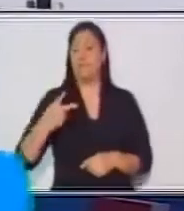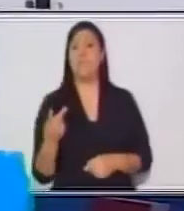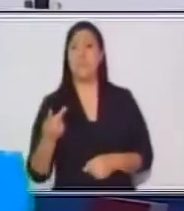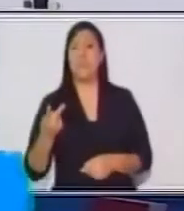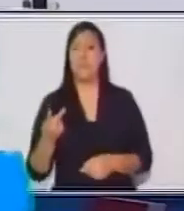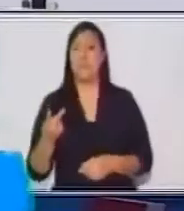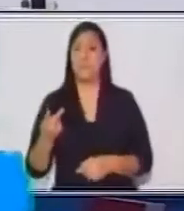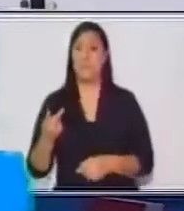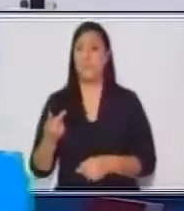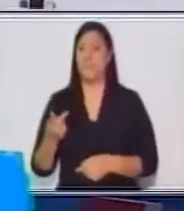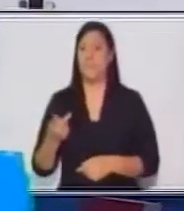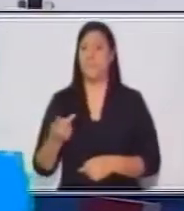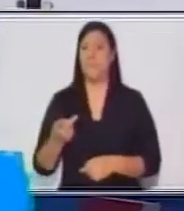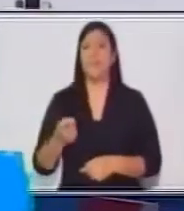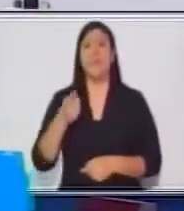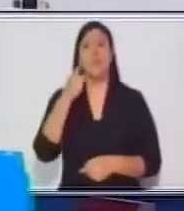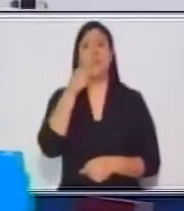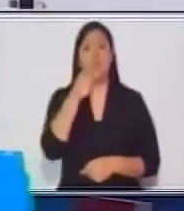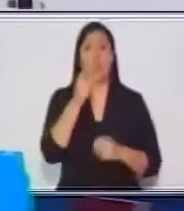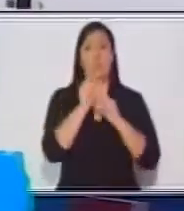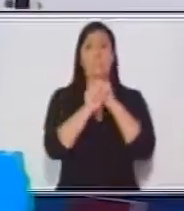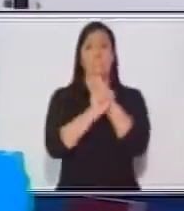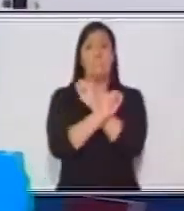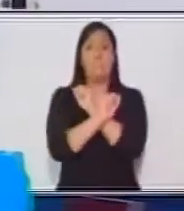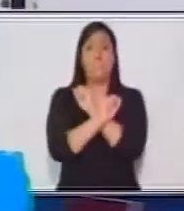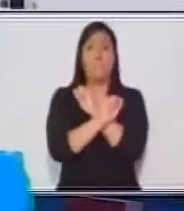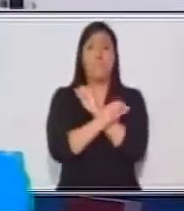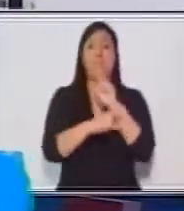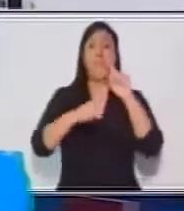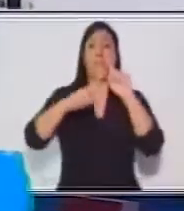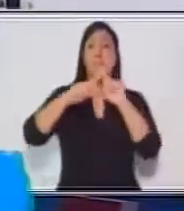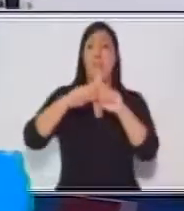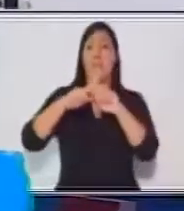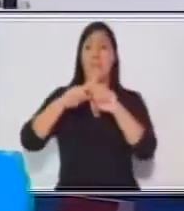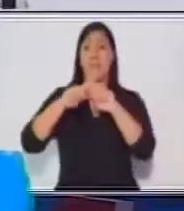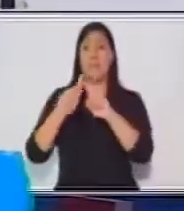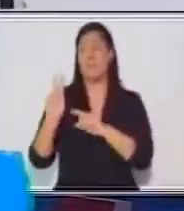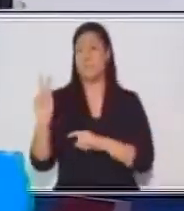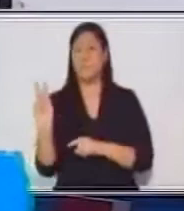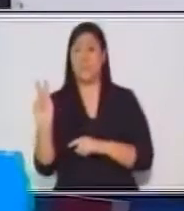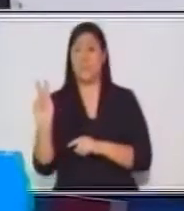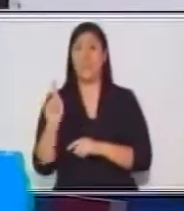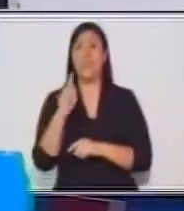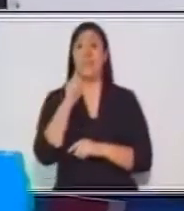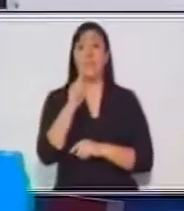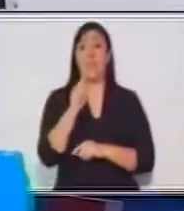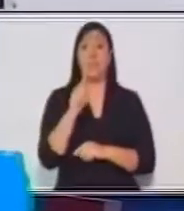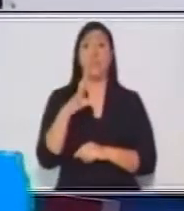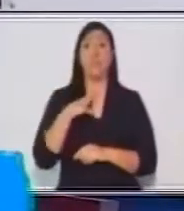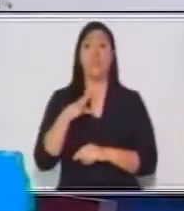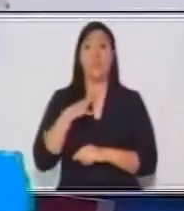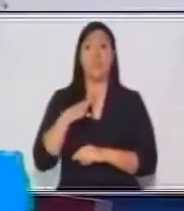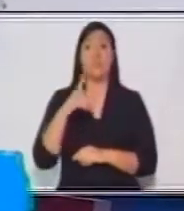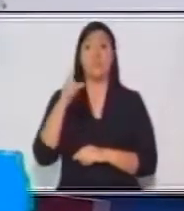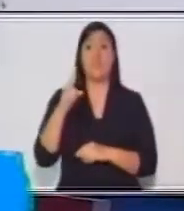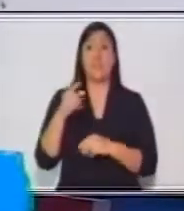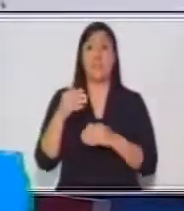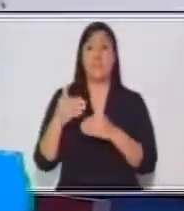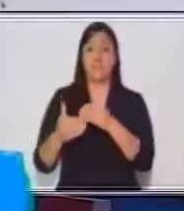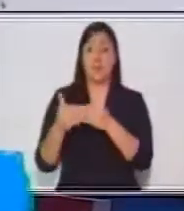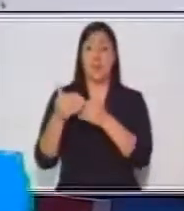que si multiplicas X por Y, obtienes a la constante de